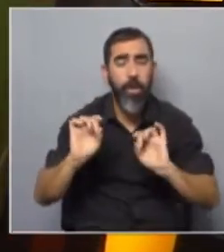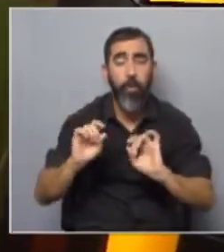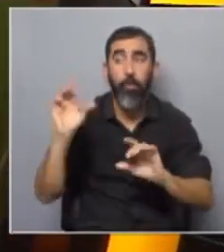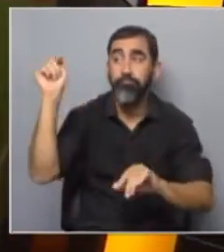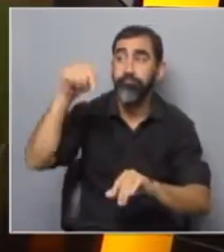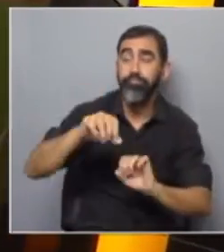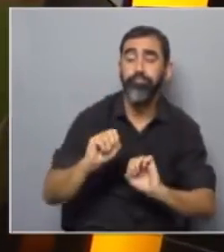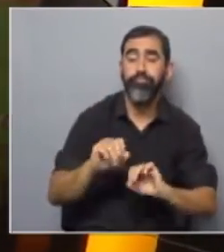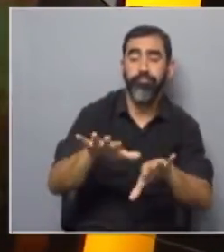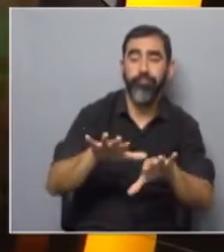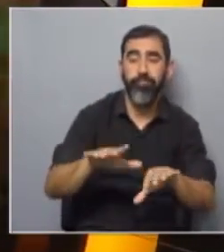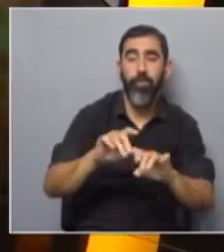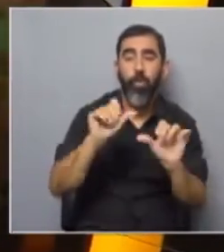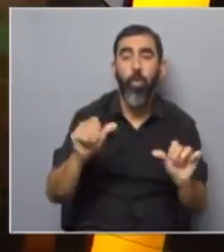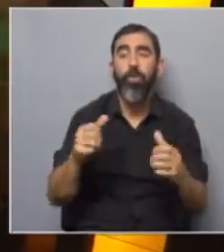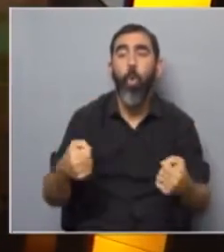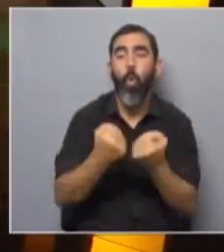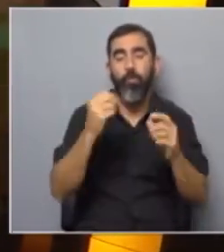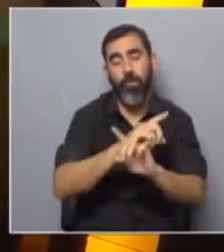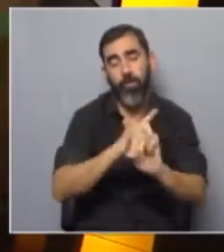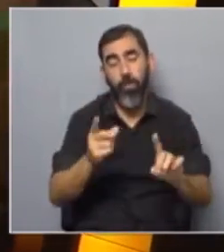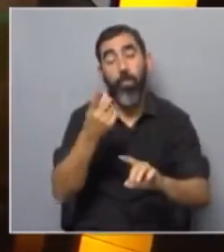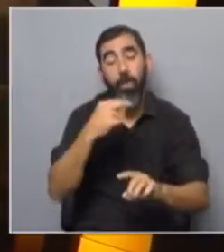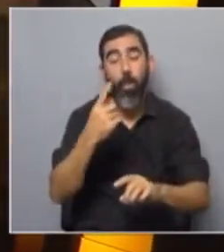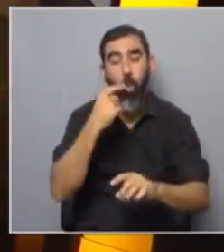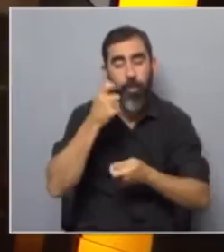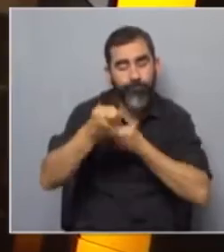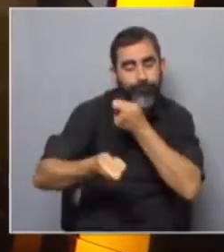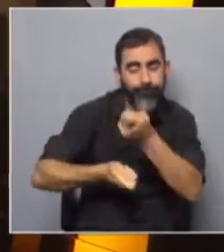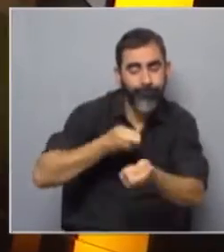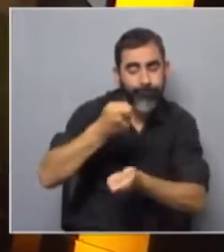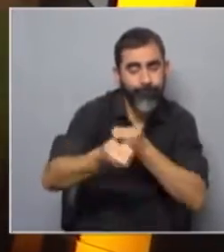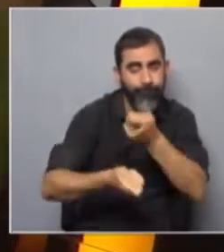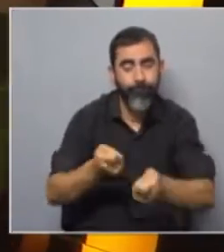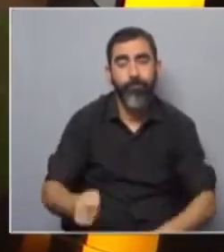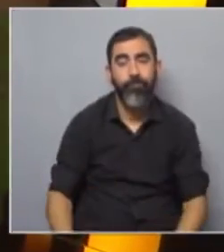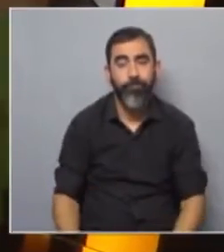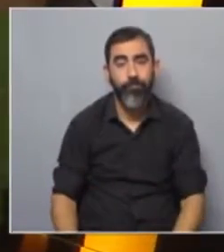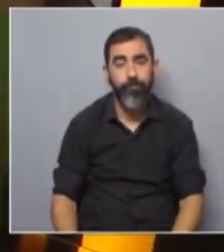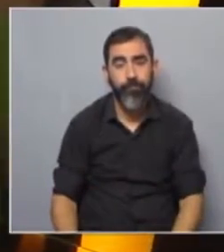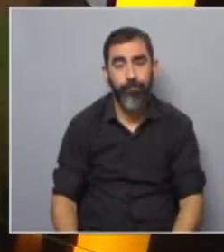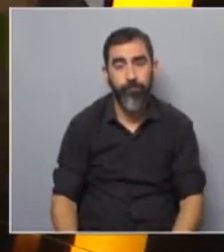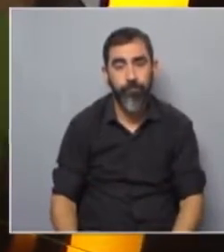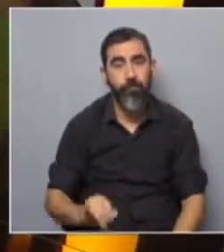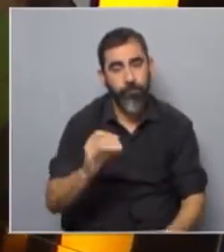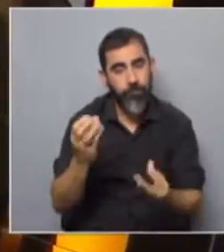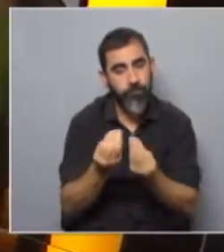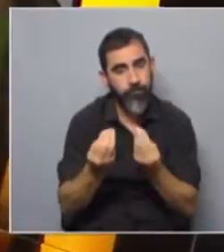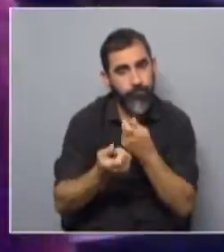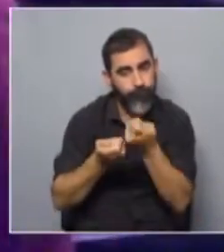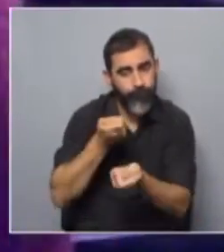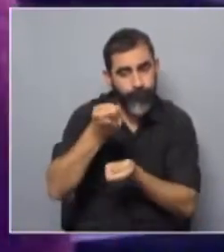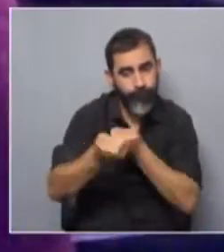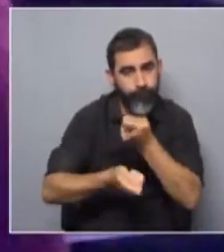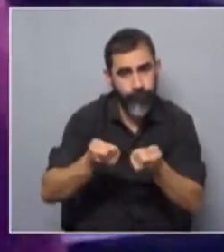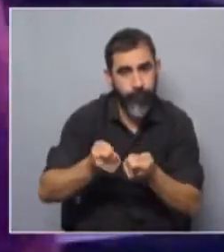y que no se hace un día para el otro. Sin embargo, el hombre mete mano. Sí, ¿y cómo mete mano? Sí, generalmente